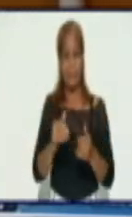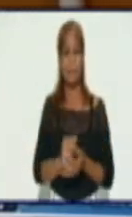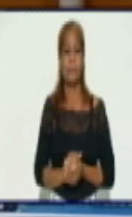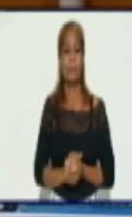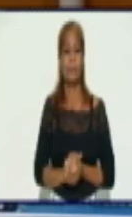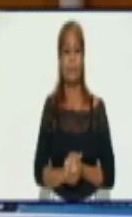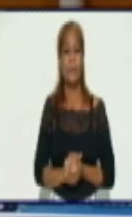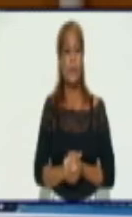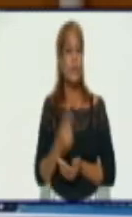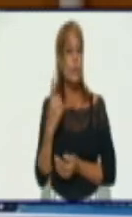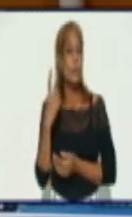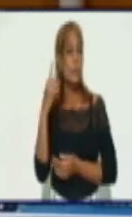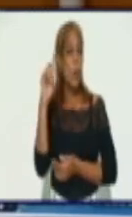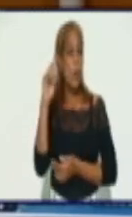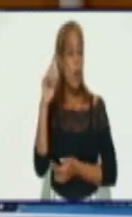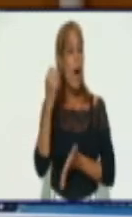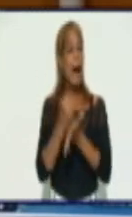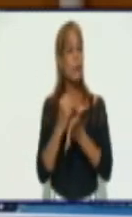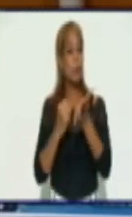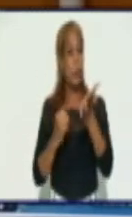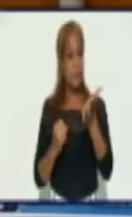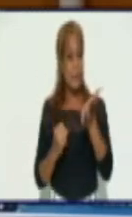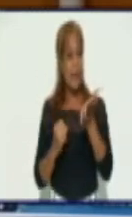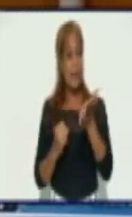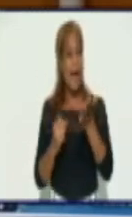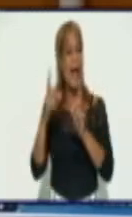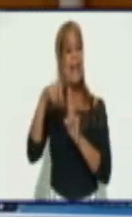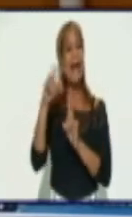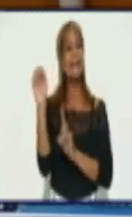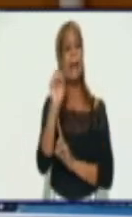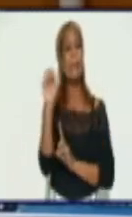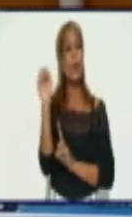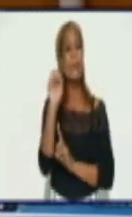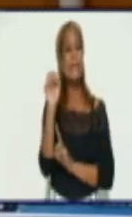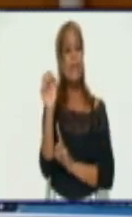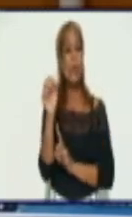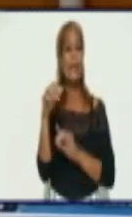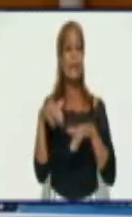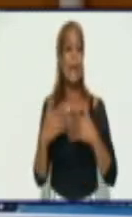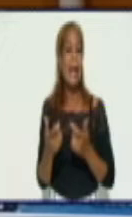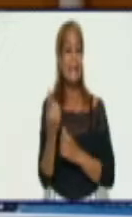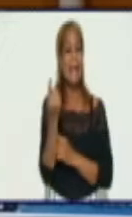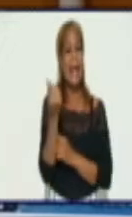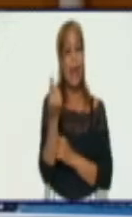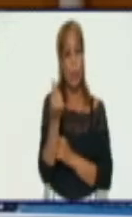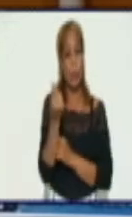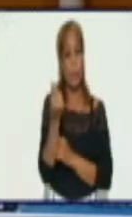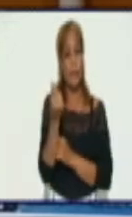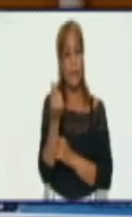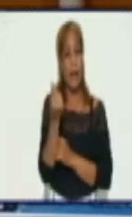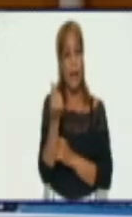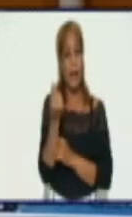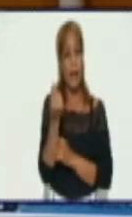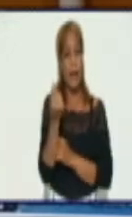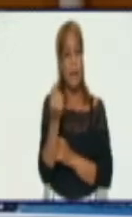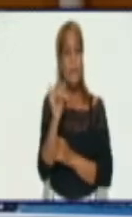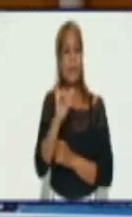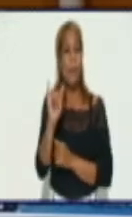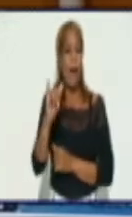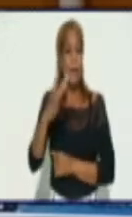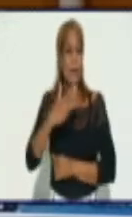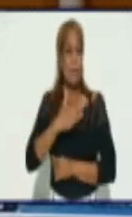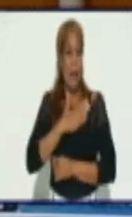solo se autorizan las transportaciones de la economía las propias que tengan que ver